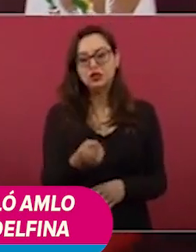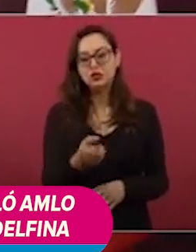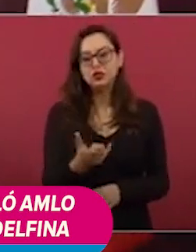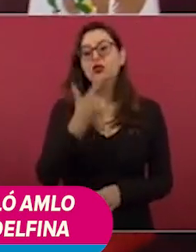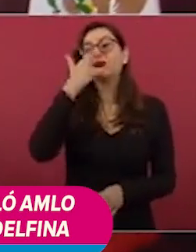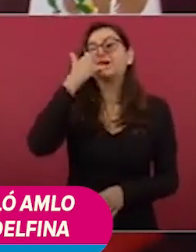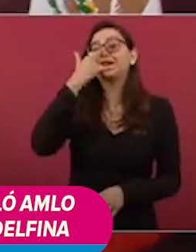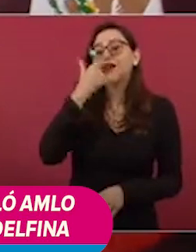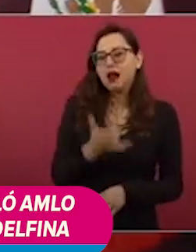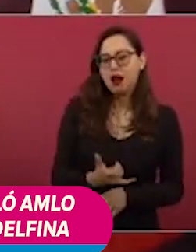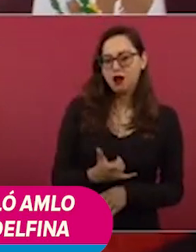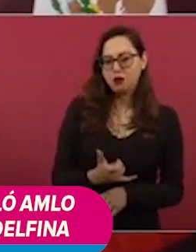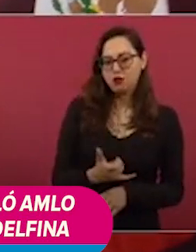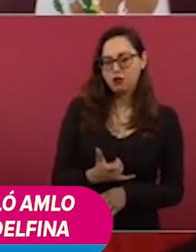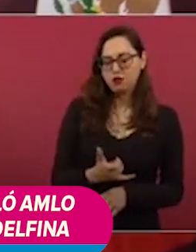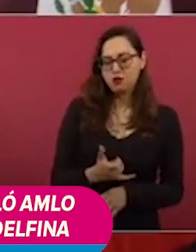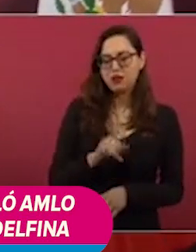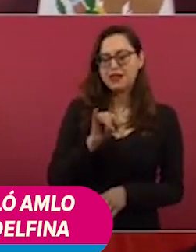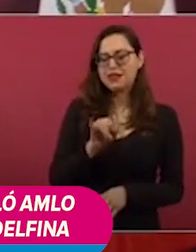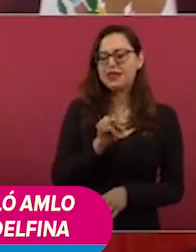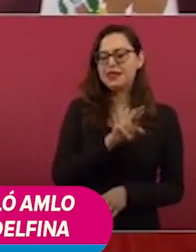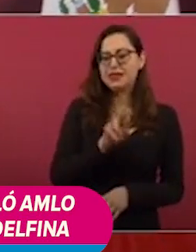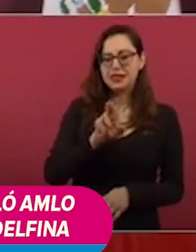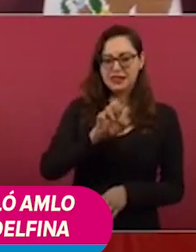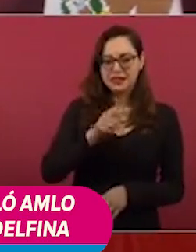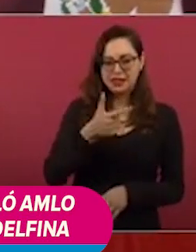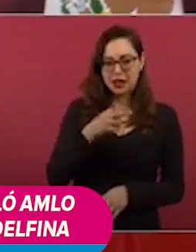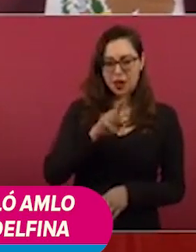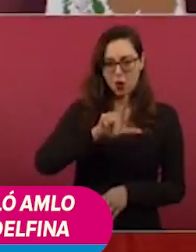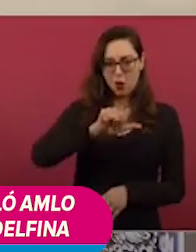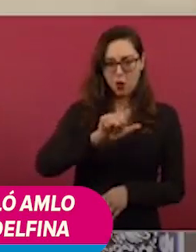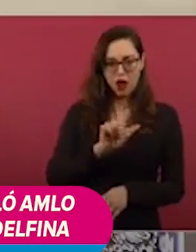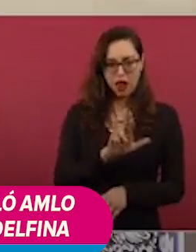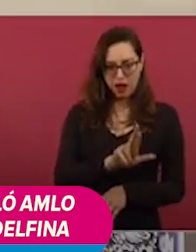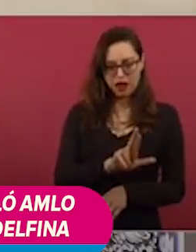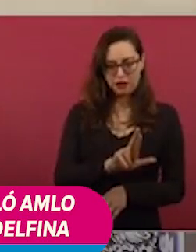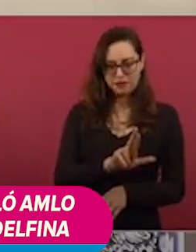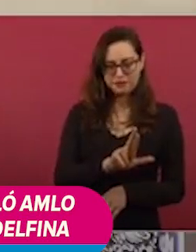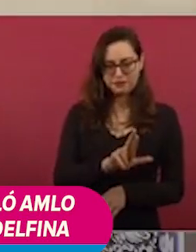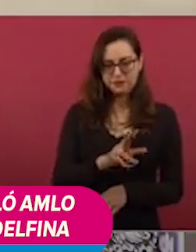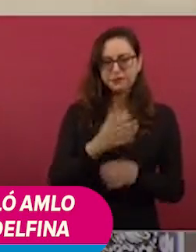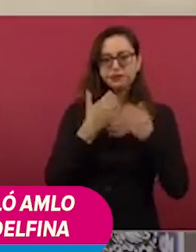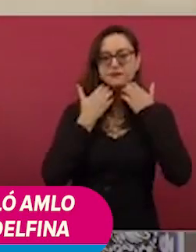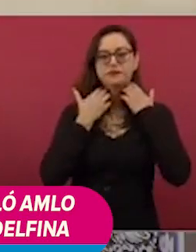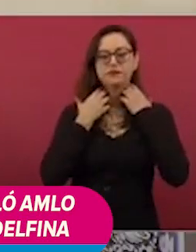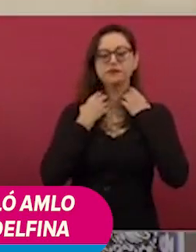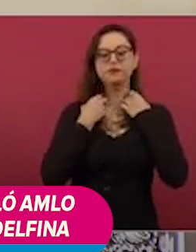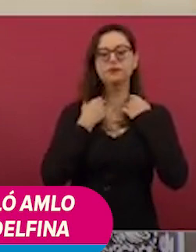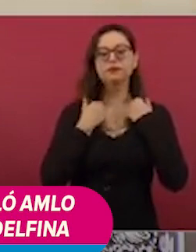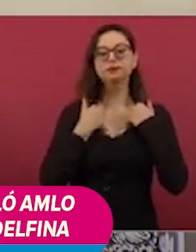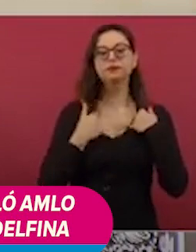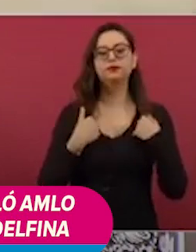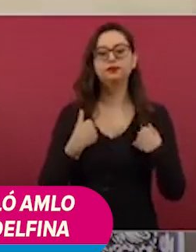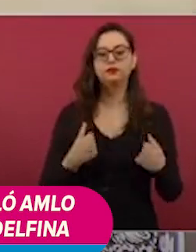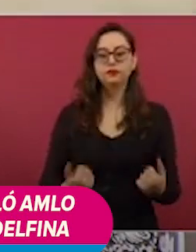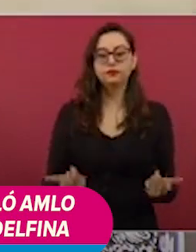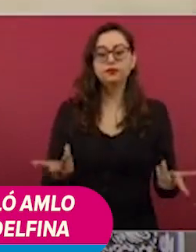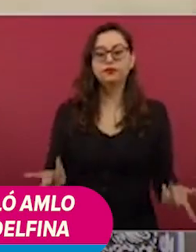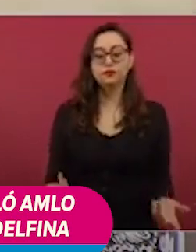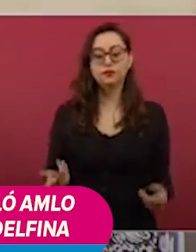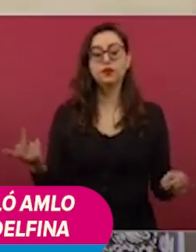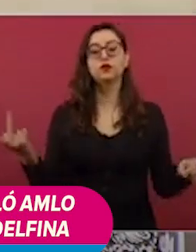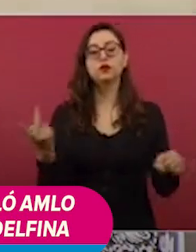auditorías que lleva a cabo este organismo. Entonces, hay un